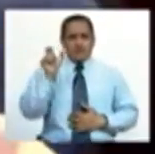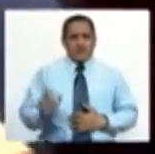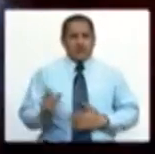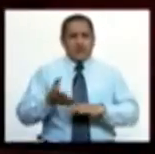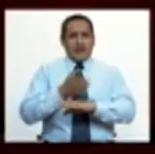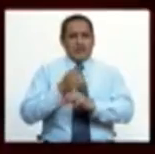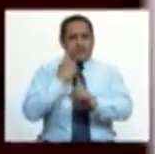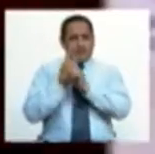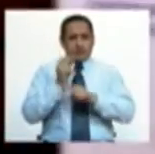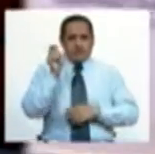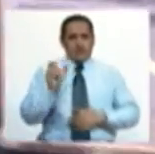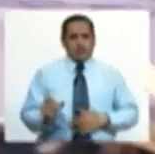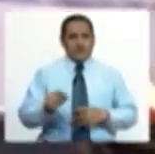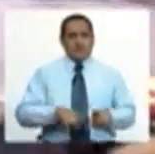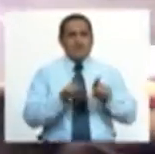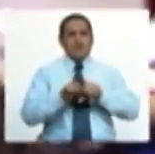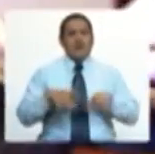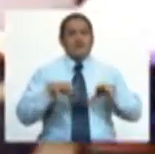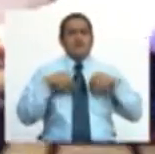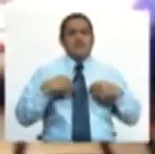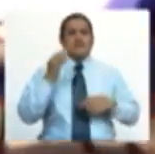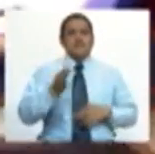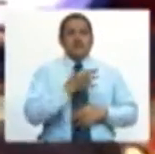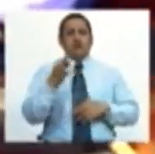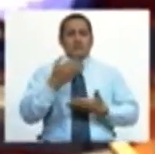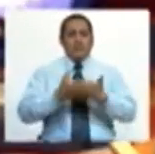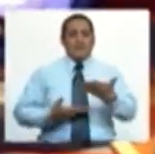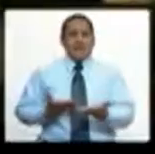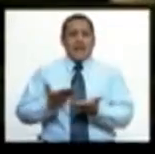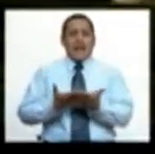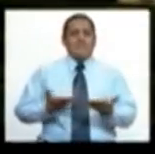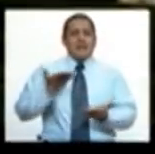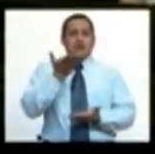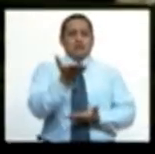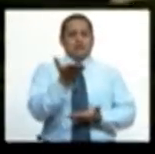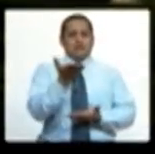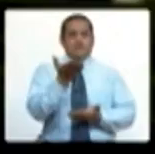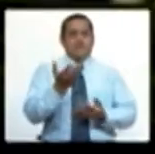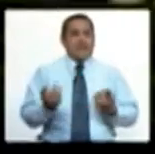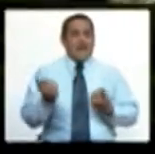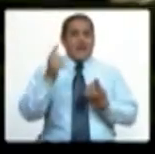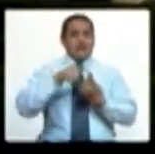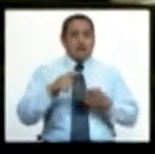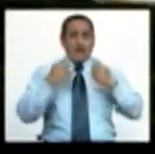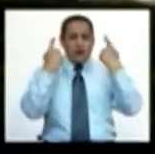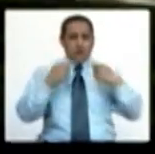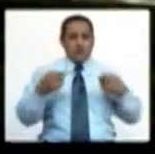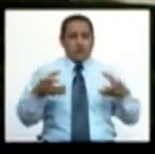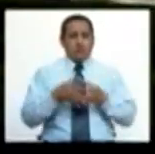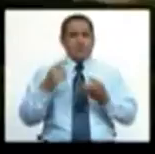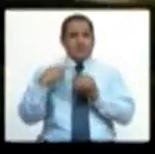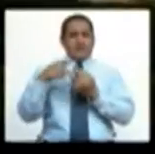participación presencial del imputado para admitirse el recurso de apelación. Desde ahora, y por decisión de